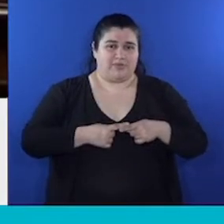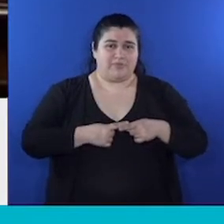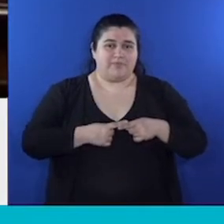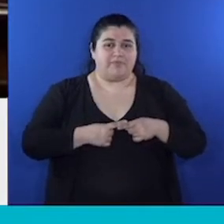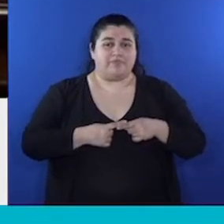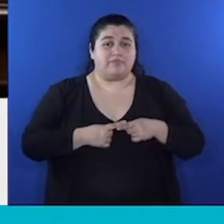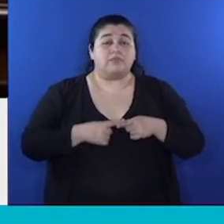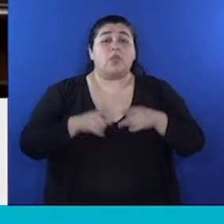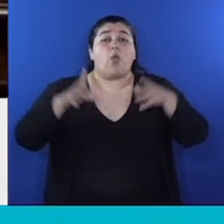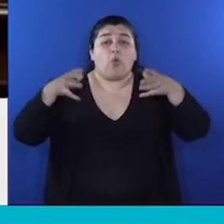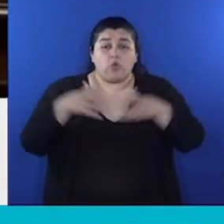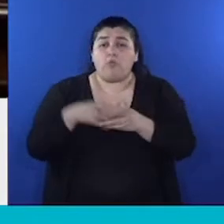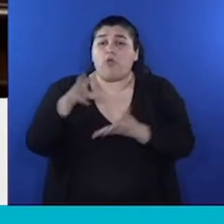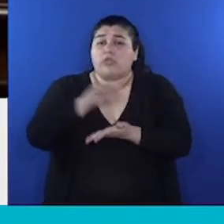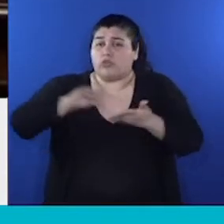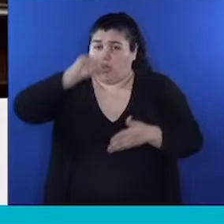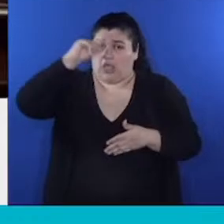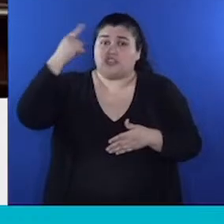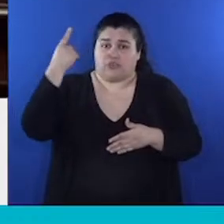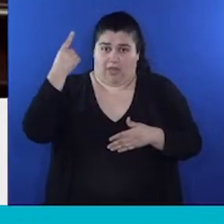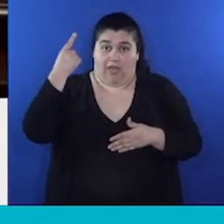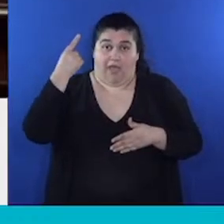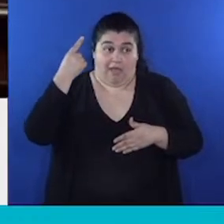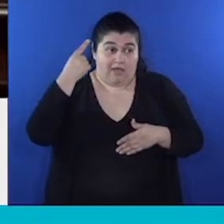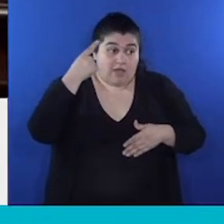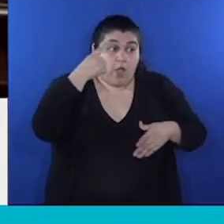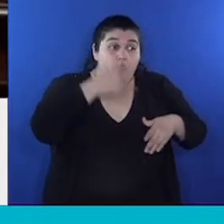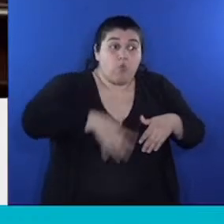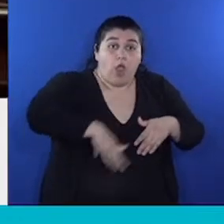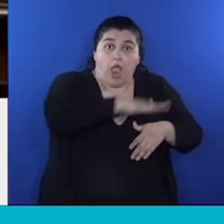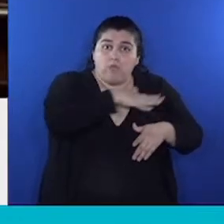Un grupo de diputados nacionales, también elegidos por el pueblo,